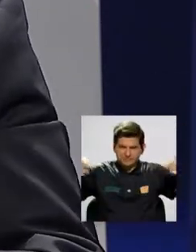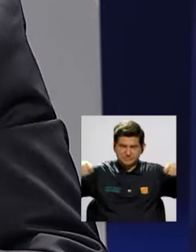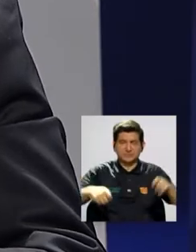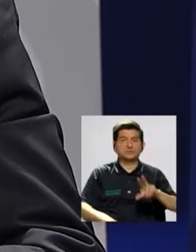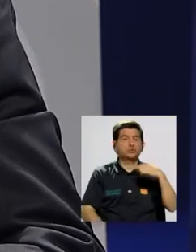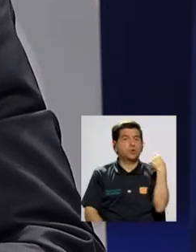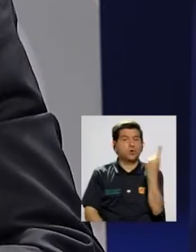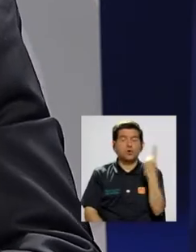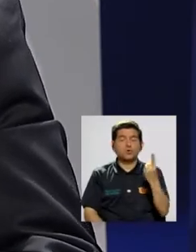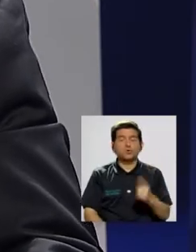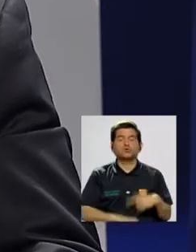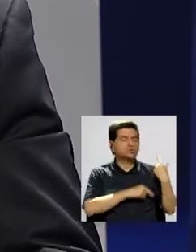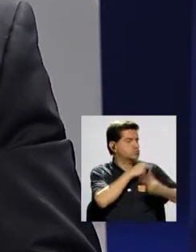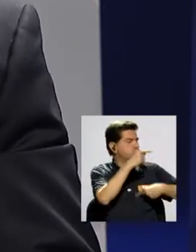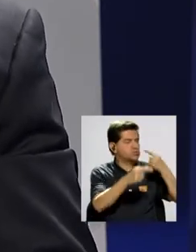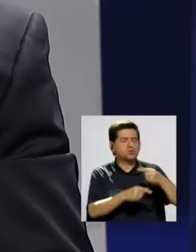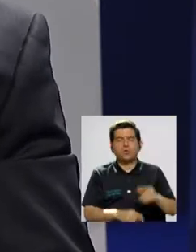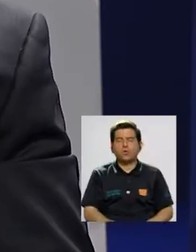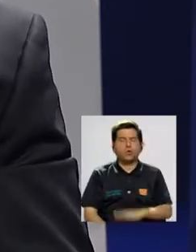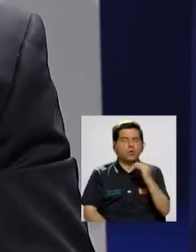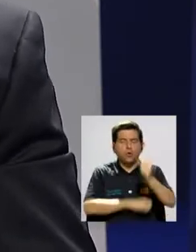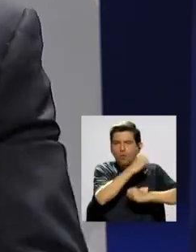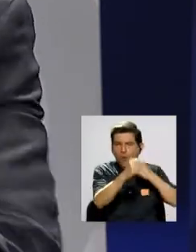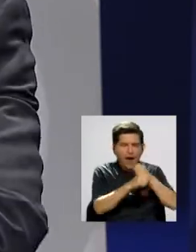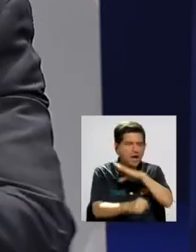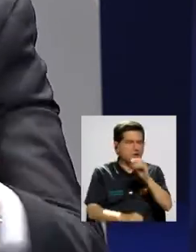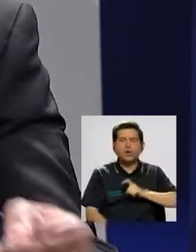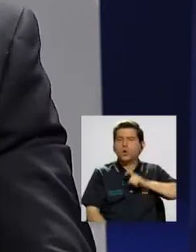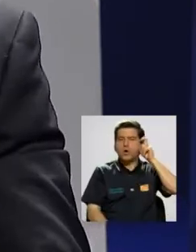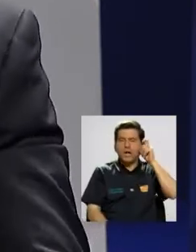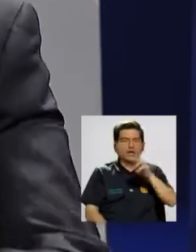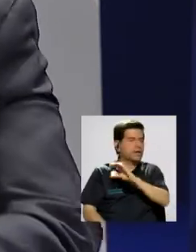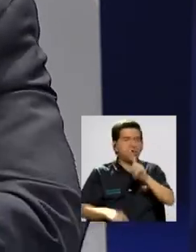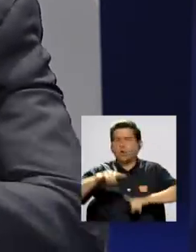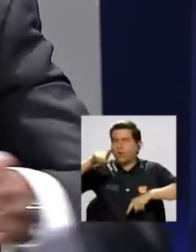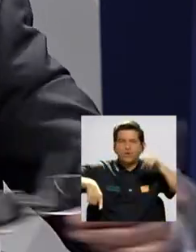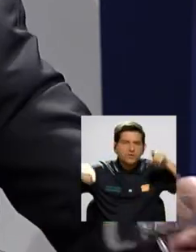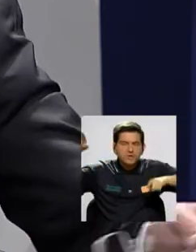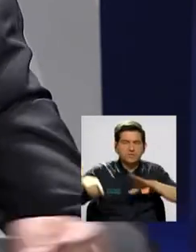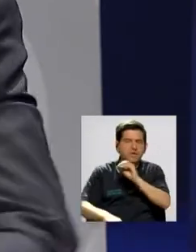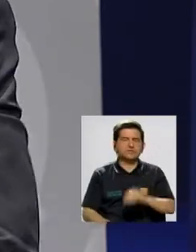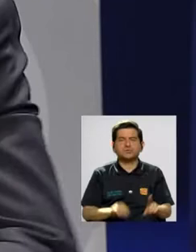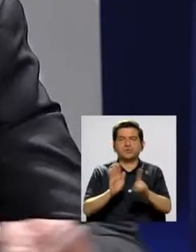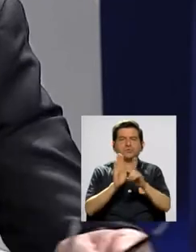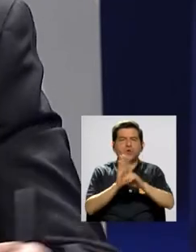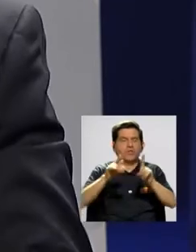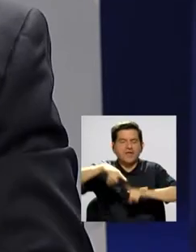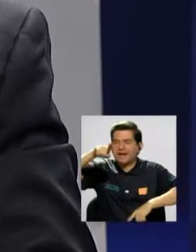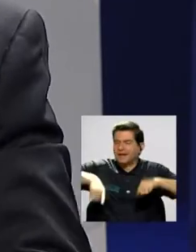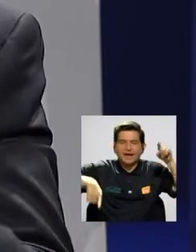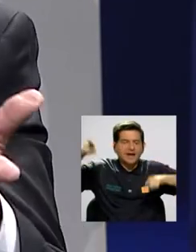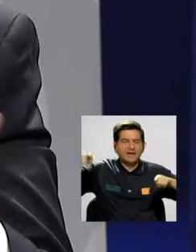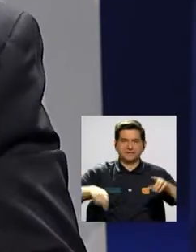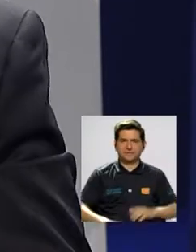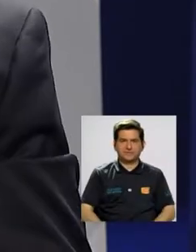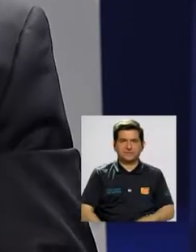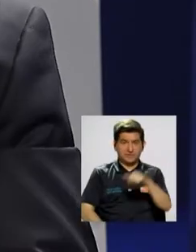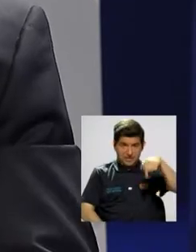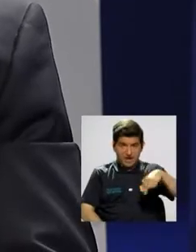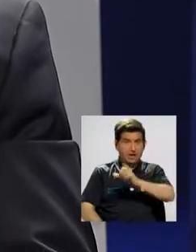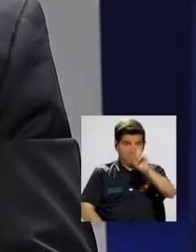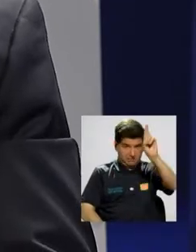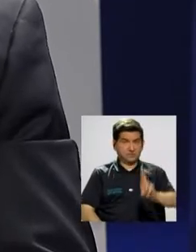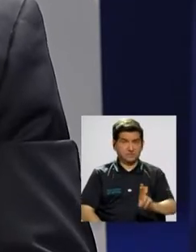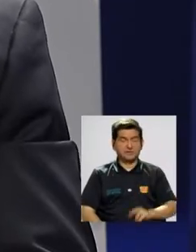no solo los generacionales, los etarios, los de género, los de las diversidades, los de los derechos diversos de las diversidades